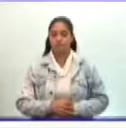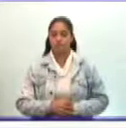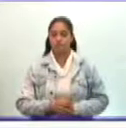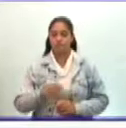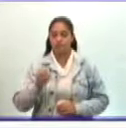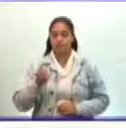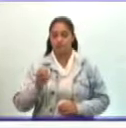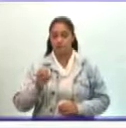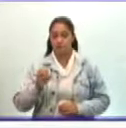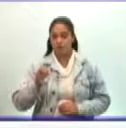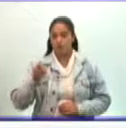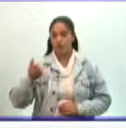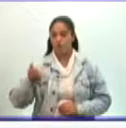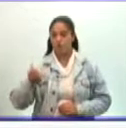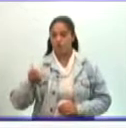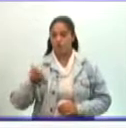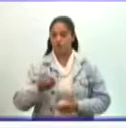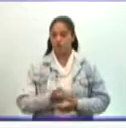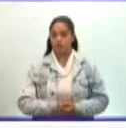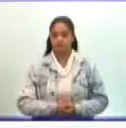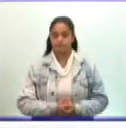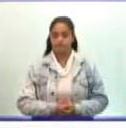OA. Bien,